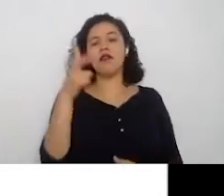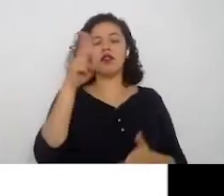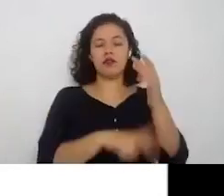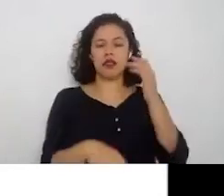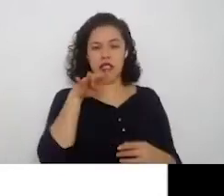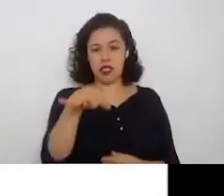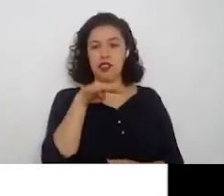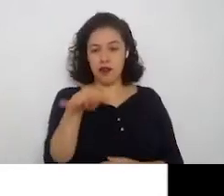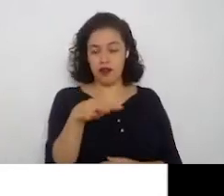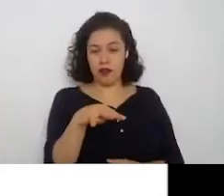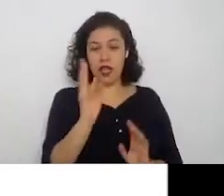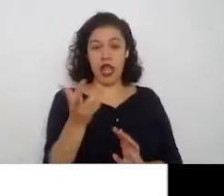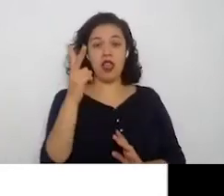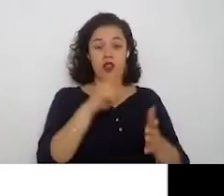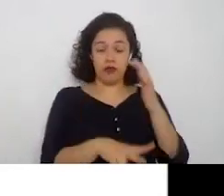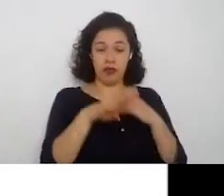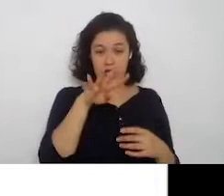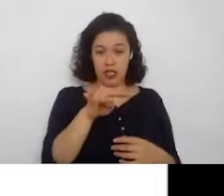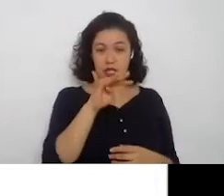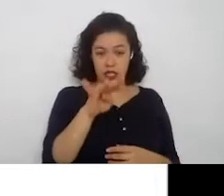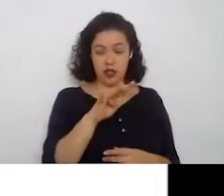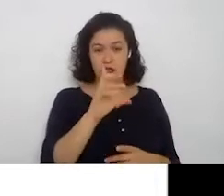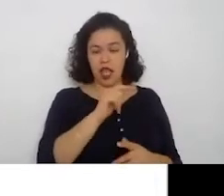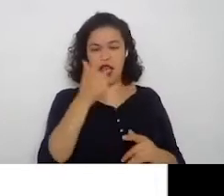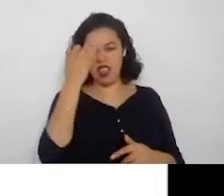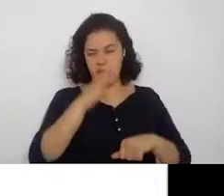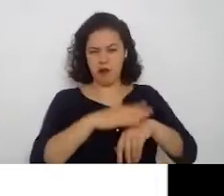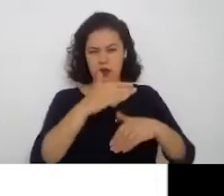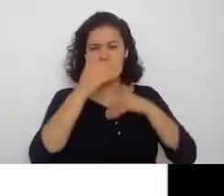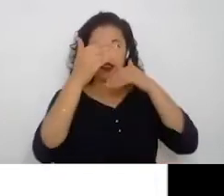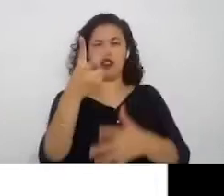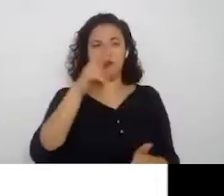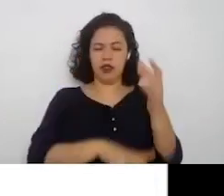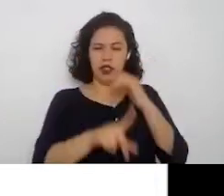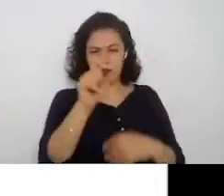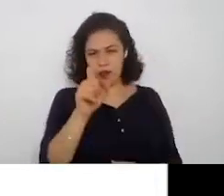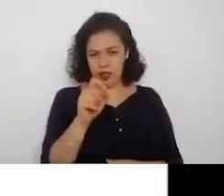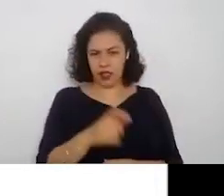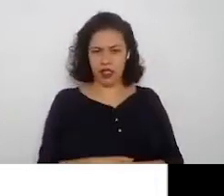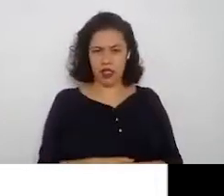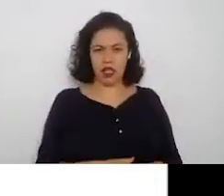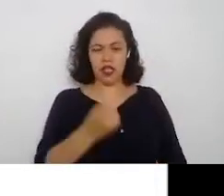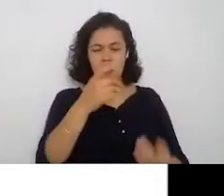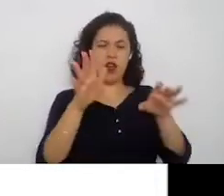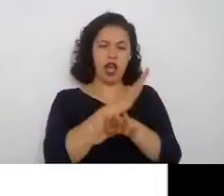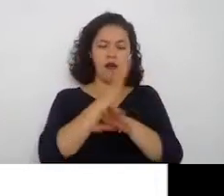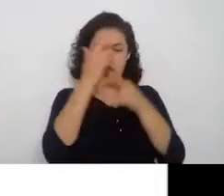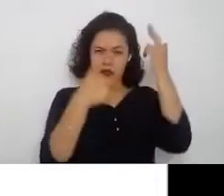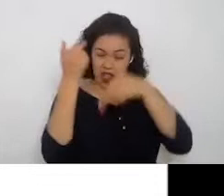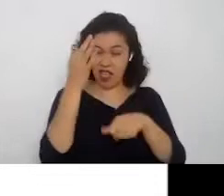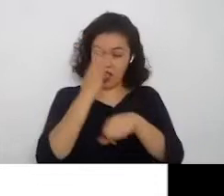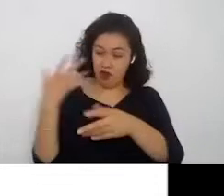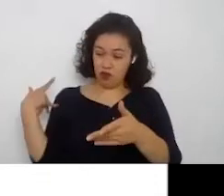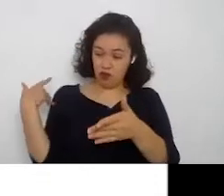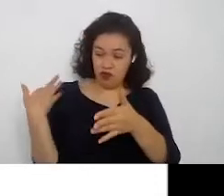2019 tenemos una prórroga en el 20, en el 20 vuelve a entrar en ciertos cambios de análisis y hasta la fecha